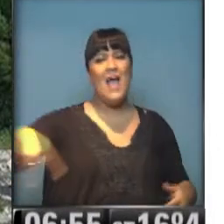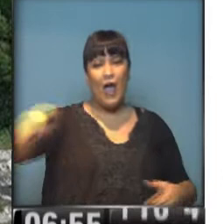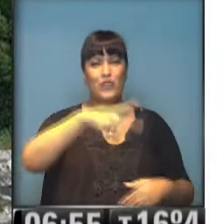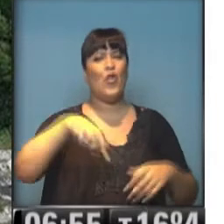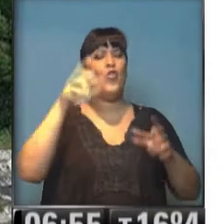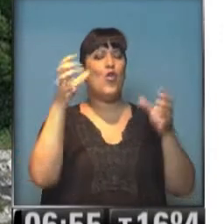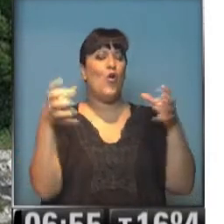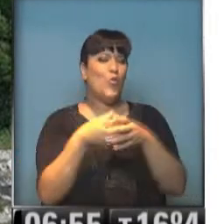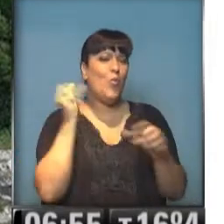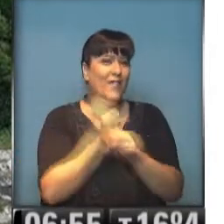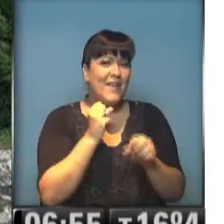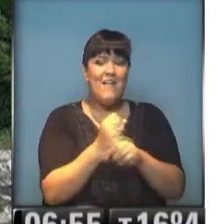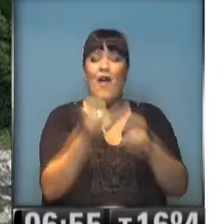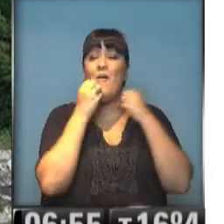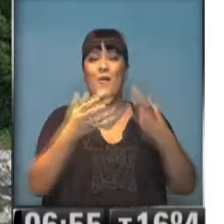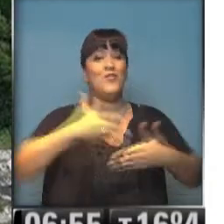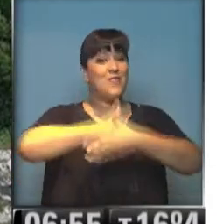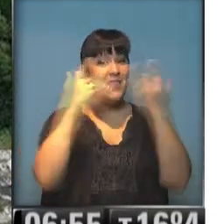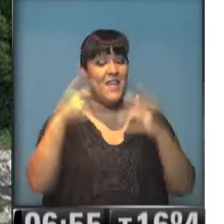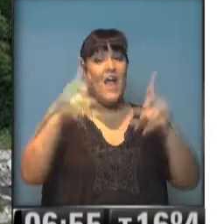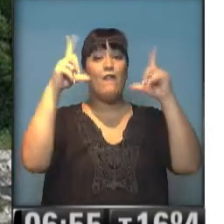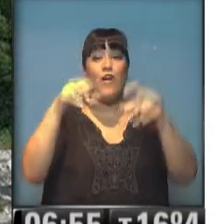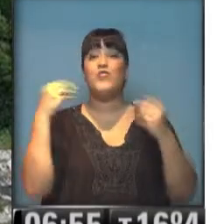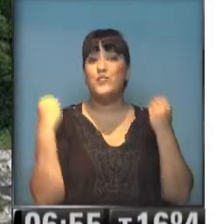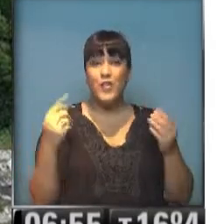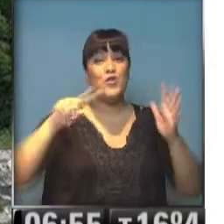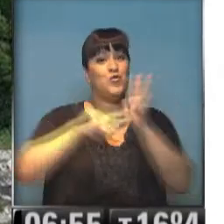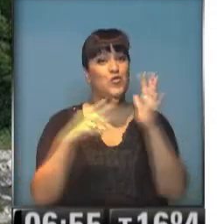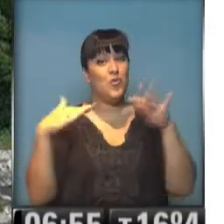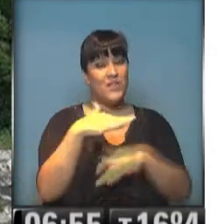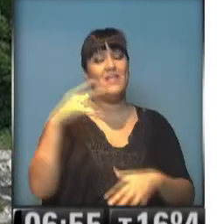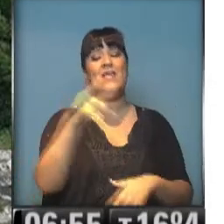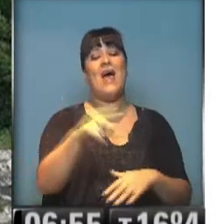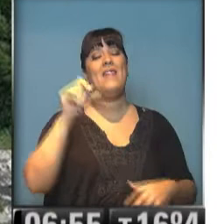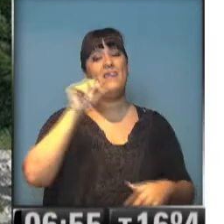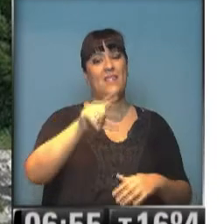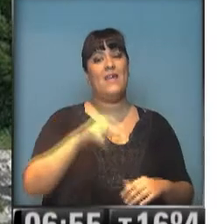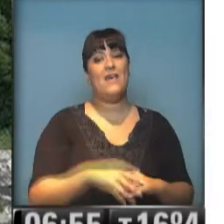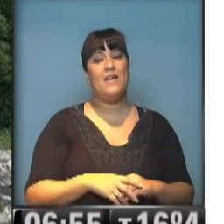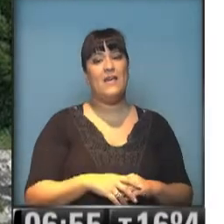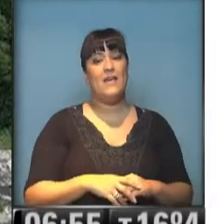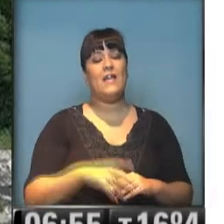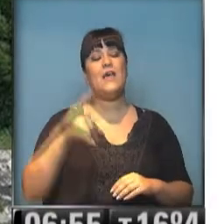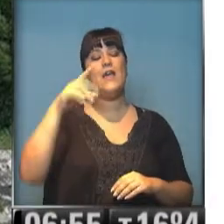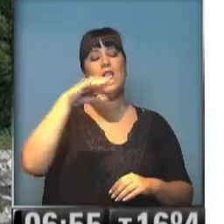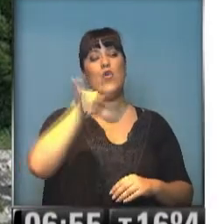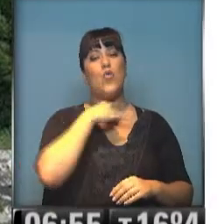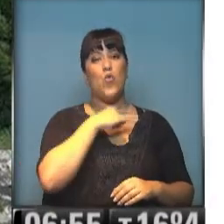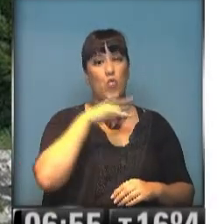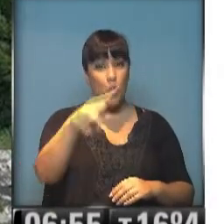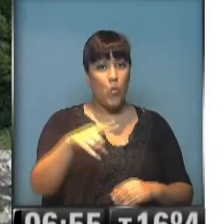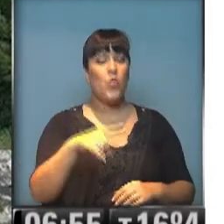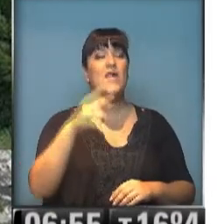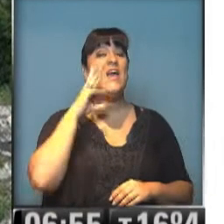Que tengan un hermoso día. La foto que les dejo es de mi querida ciudad, La Tacita de Plata, San Salvador de Jujuy. Y el